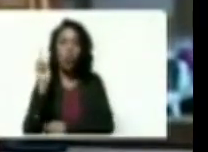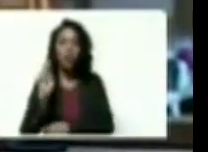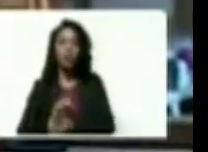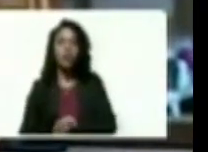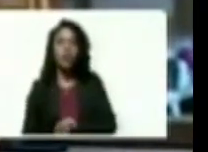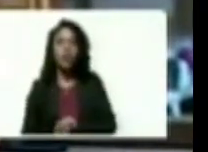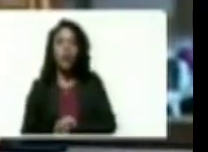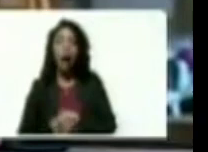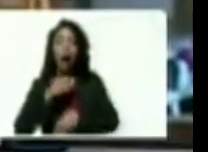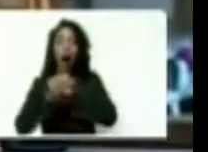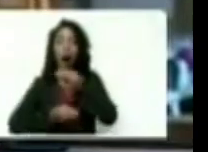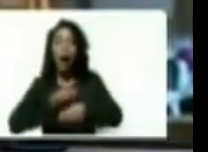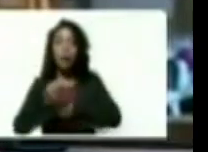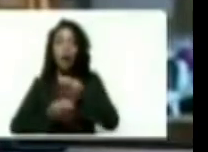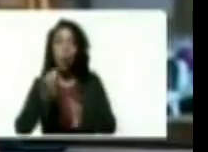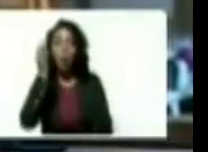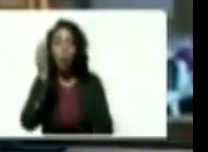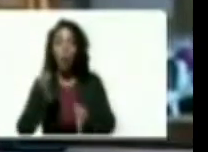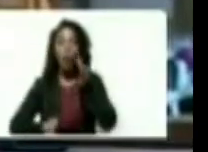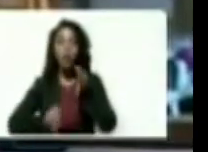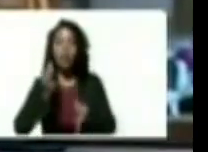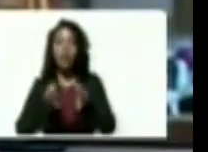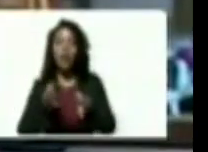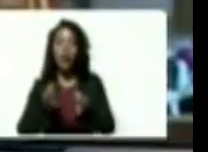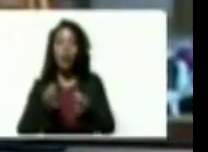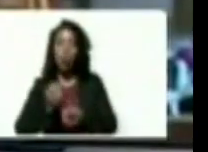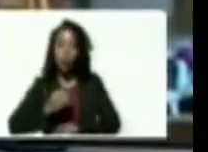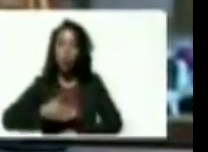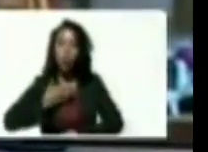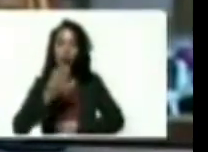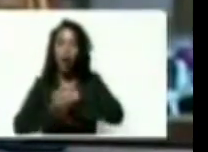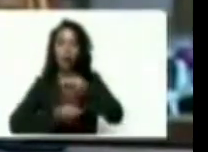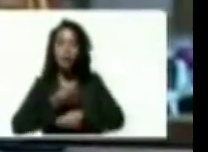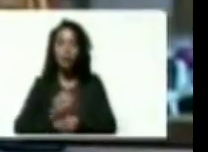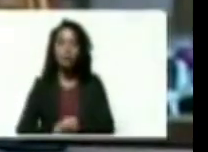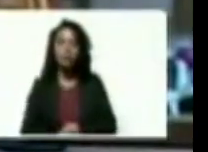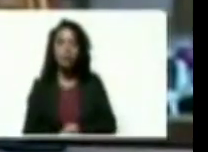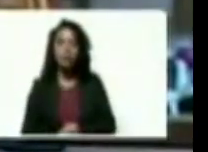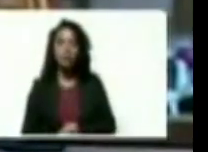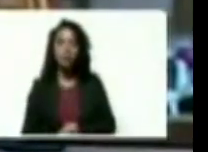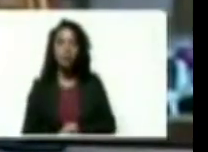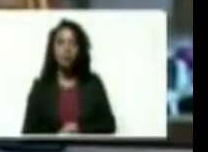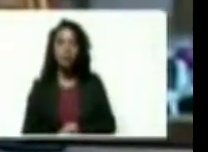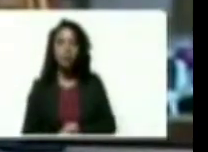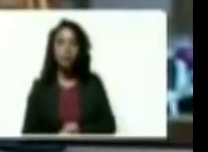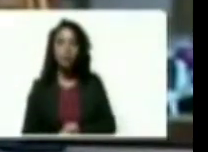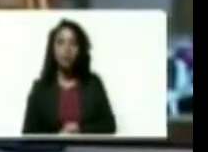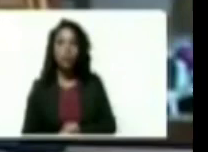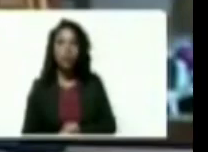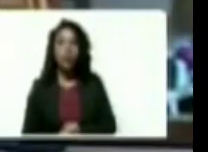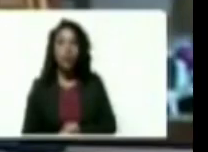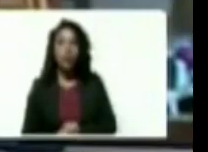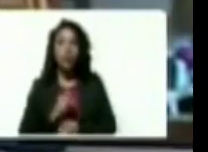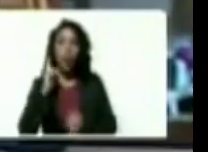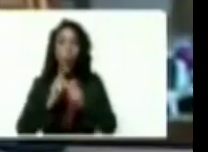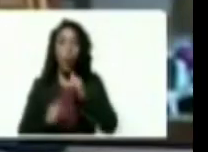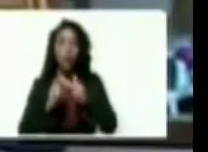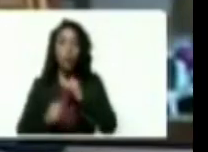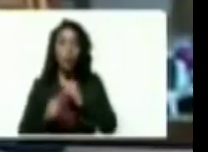a garantizar la justicia en la medida de lo posible. A lo largo de estos dos o tres últimos